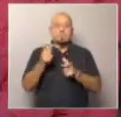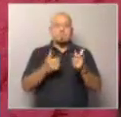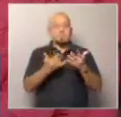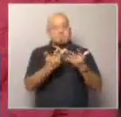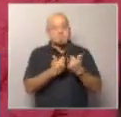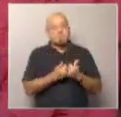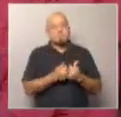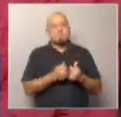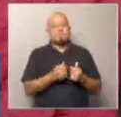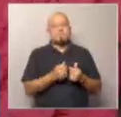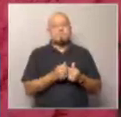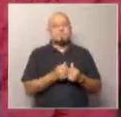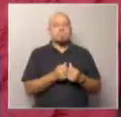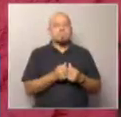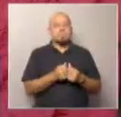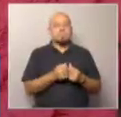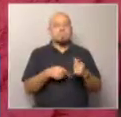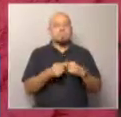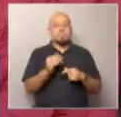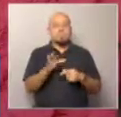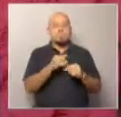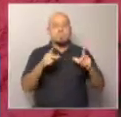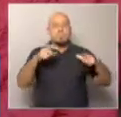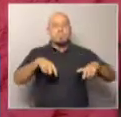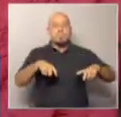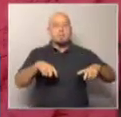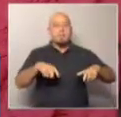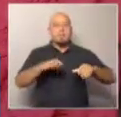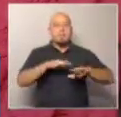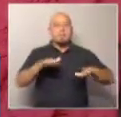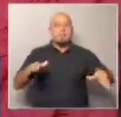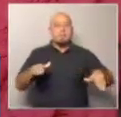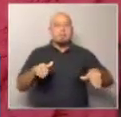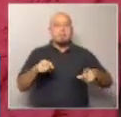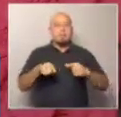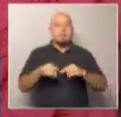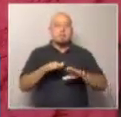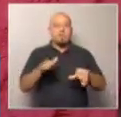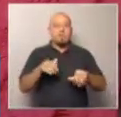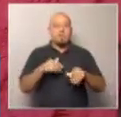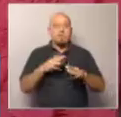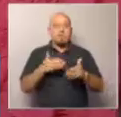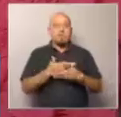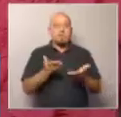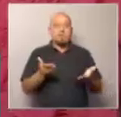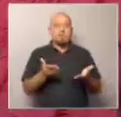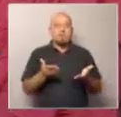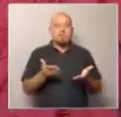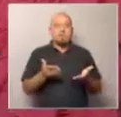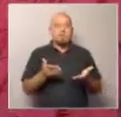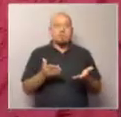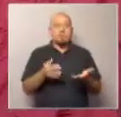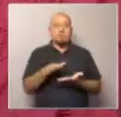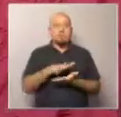organizamos y estamos por todo, por la cancha, por el espacio para los niños, porque esto es para los niños nada más, para que ellos disfruten, tengan... Esta cancha